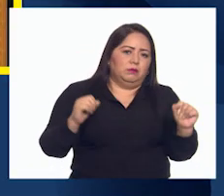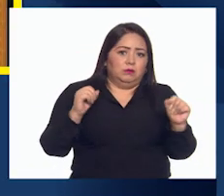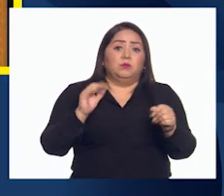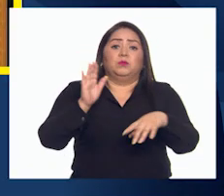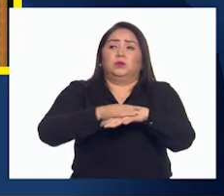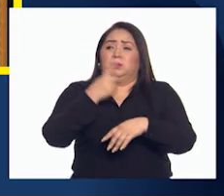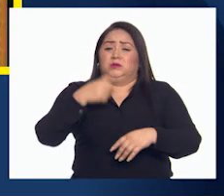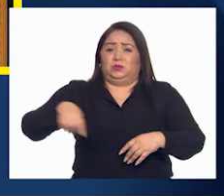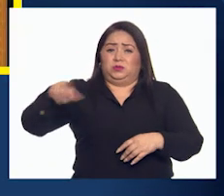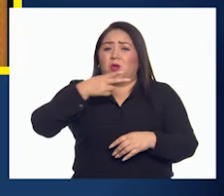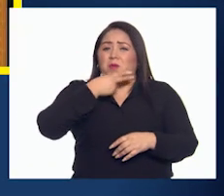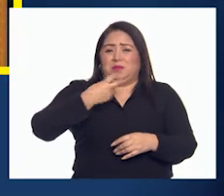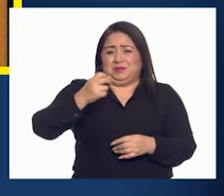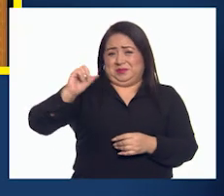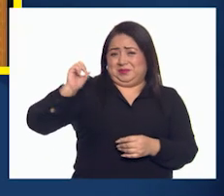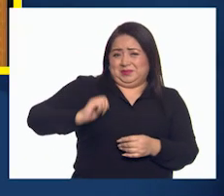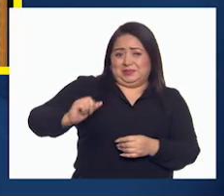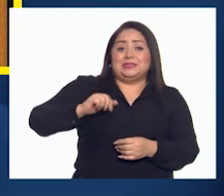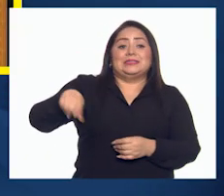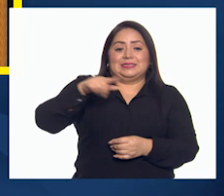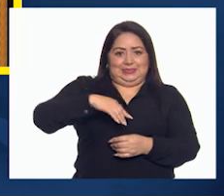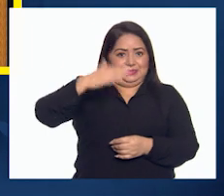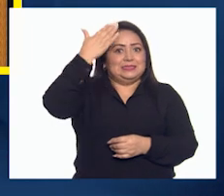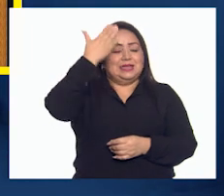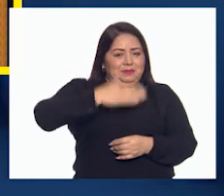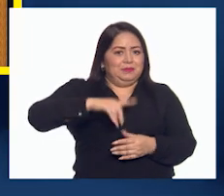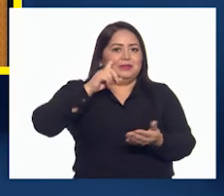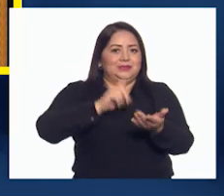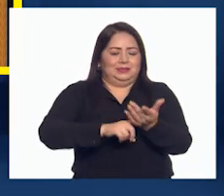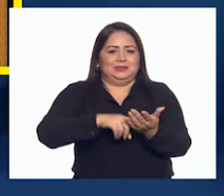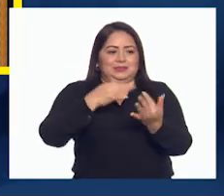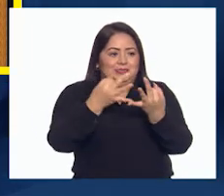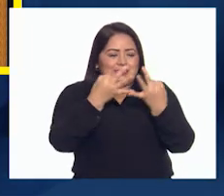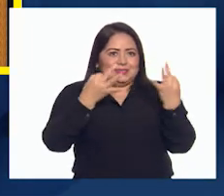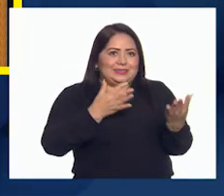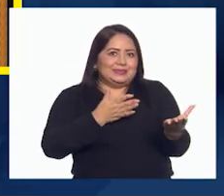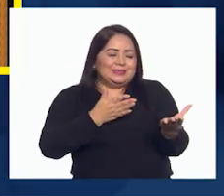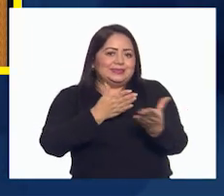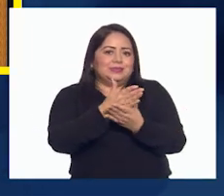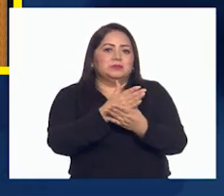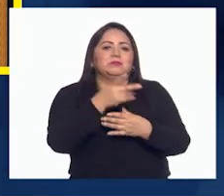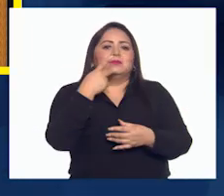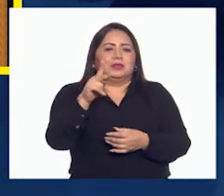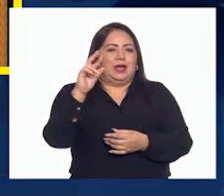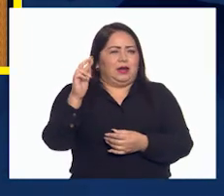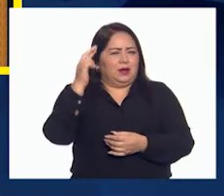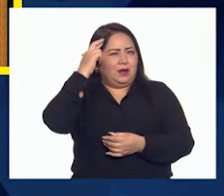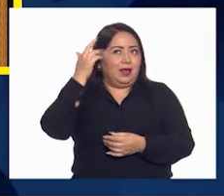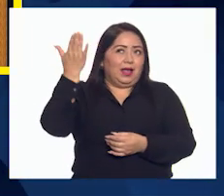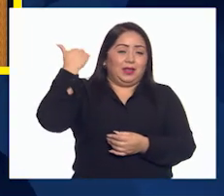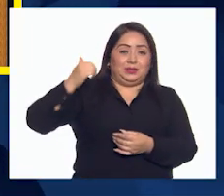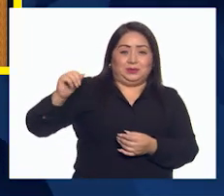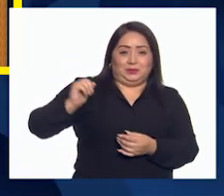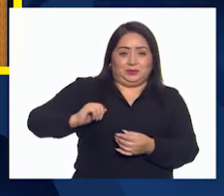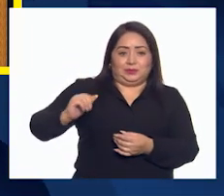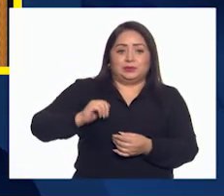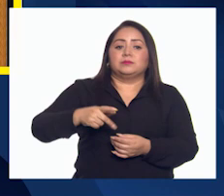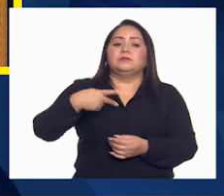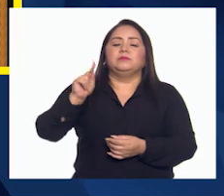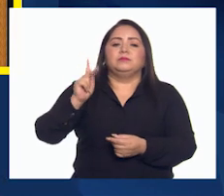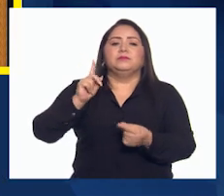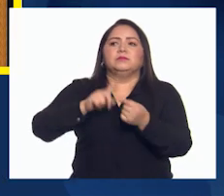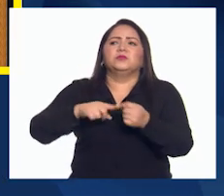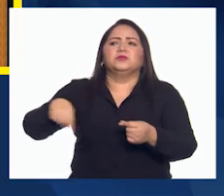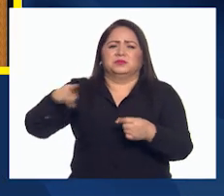mayoría de los hombres cultos de la época sabían sobre la esfericidad de la Tierra, debemos recordar que en aquella época aún había